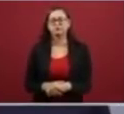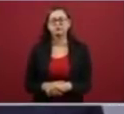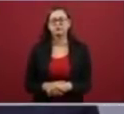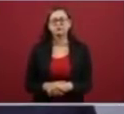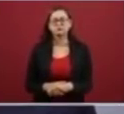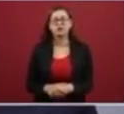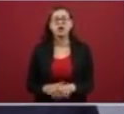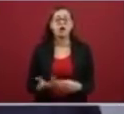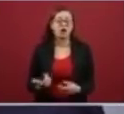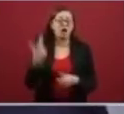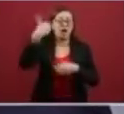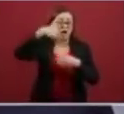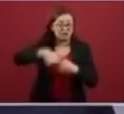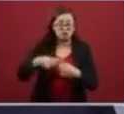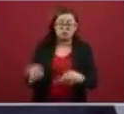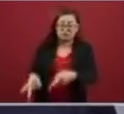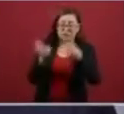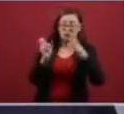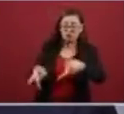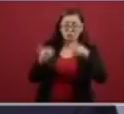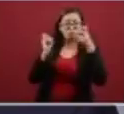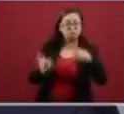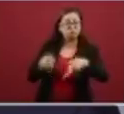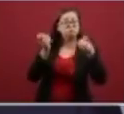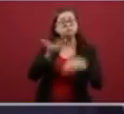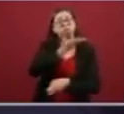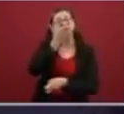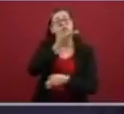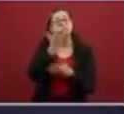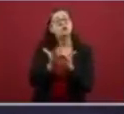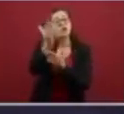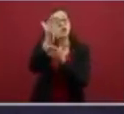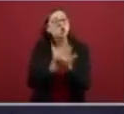en 94%.